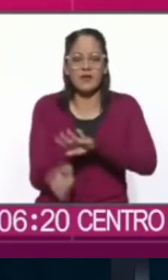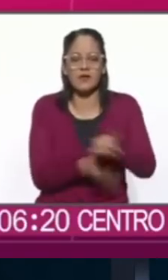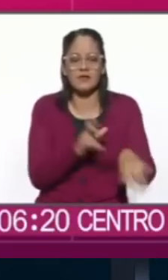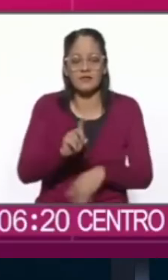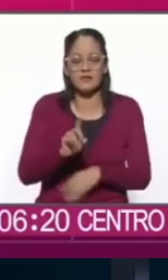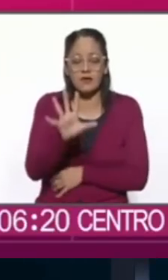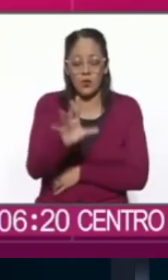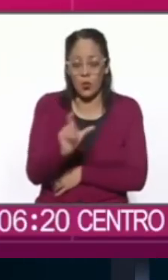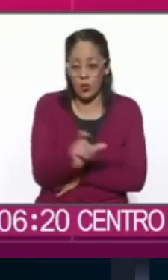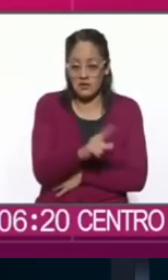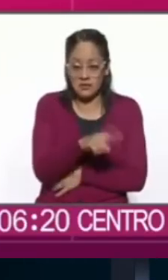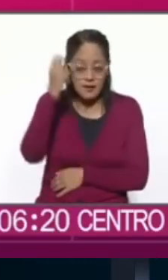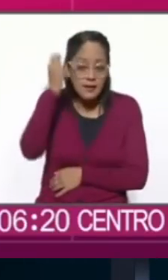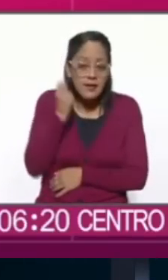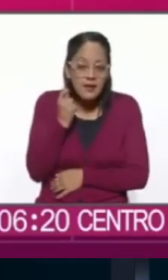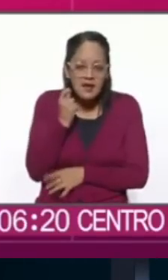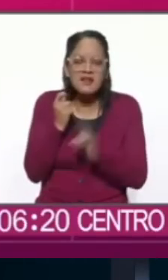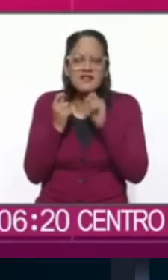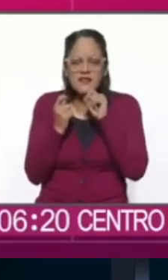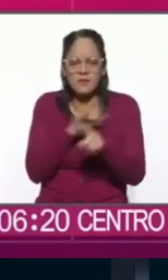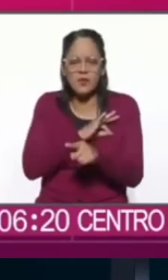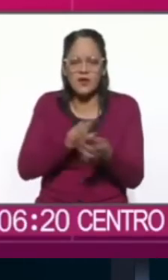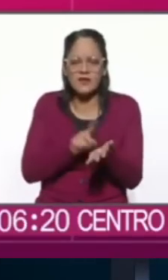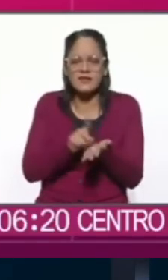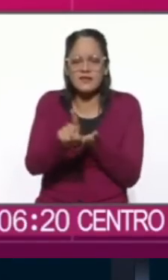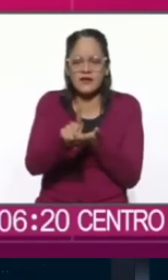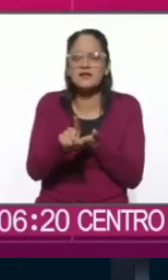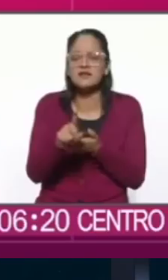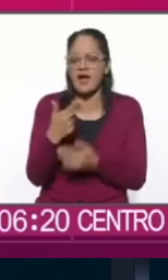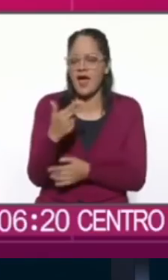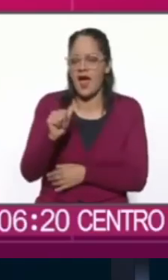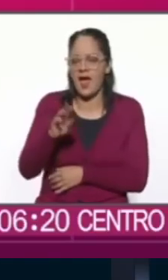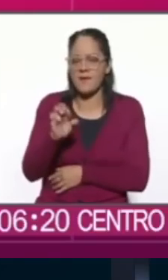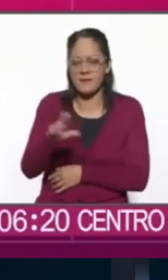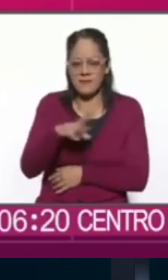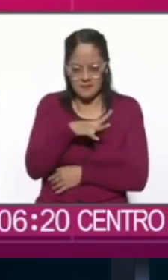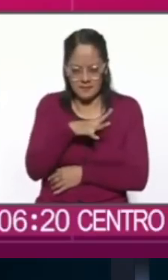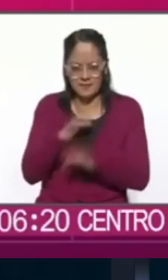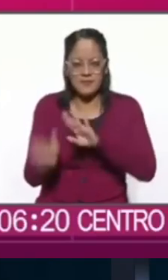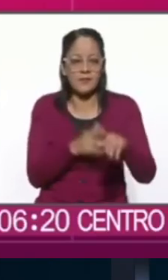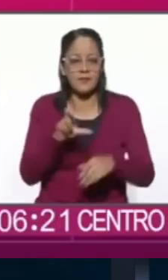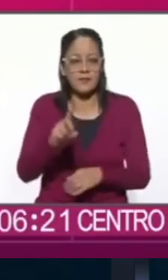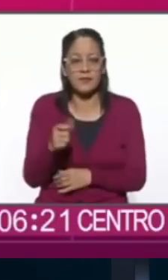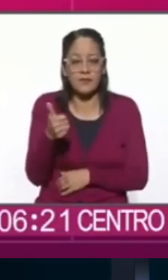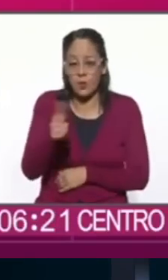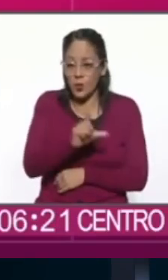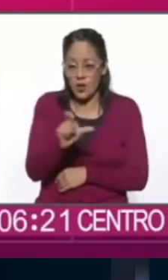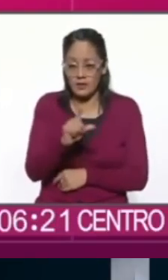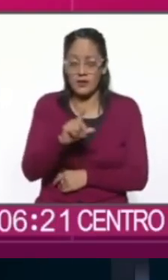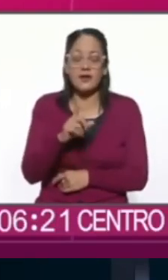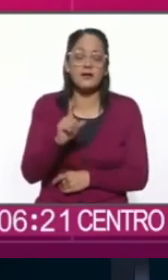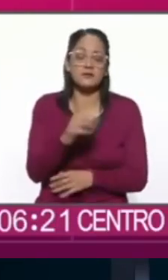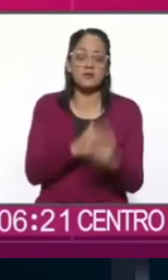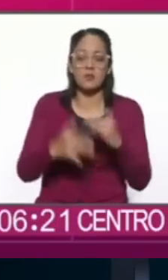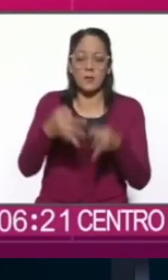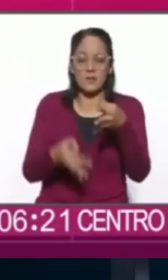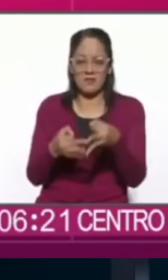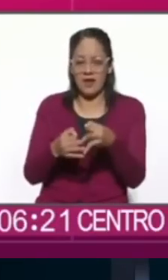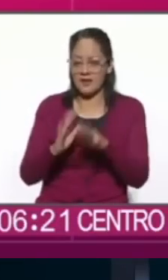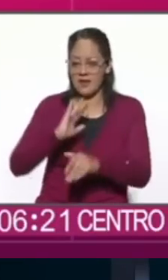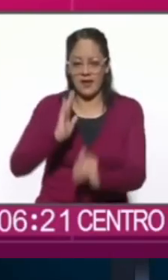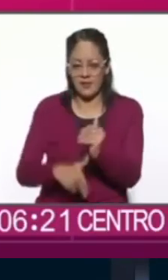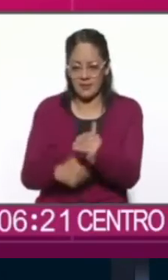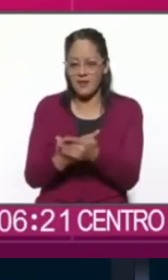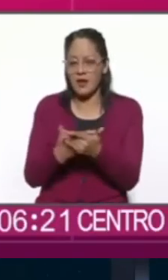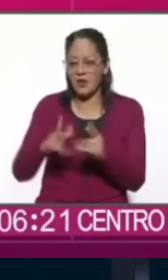Al retirarse, también tienen derecho a un haber de retiro. 36. Cuando concluyen su mandato como ministros, la Corte les asigna a